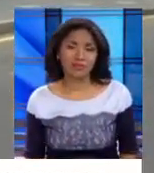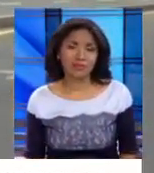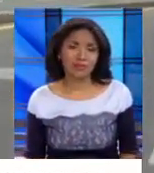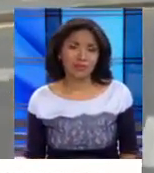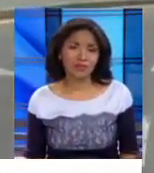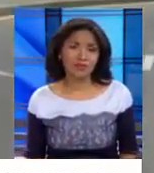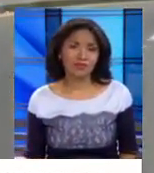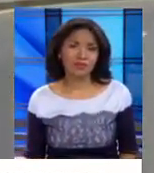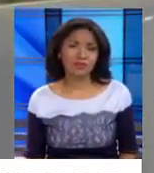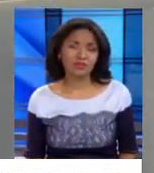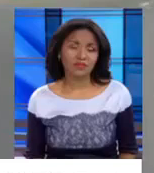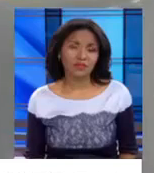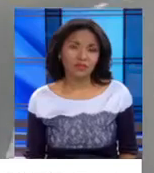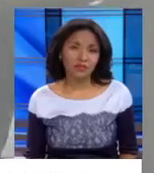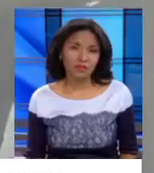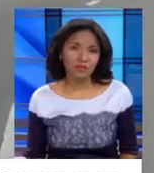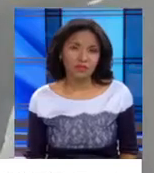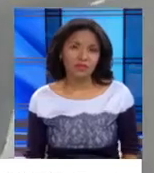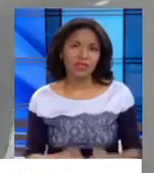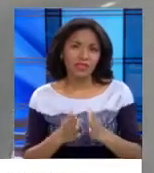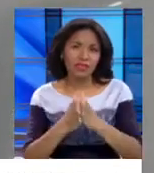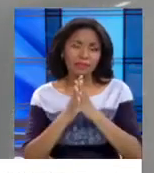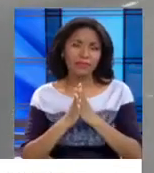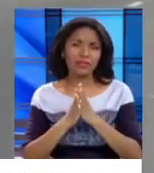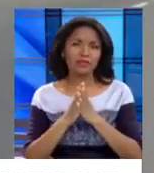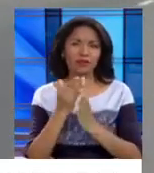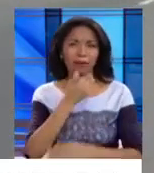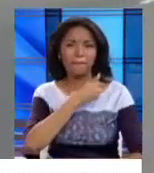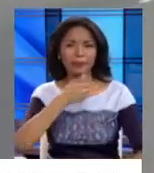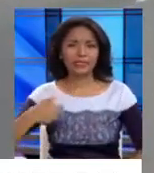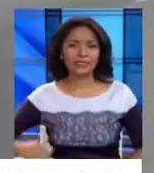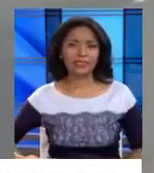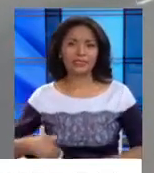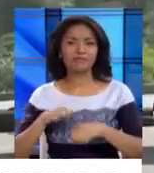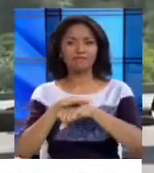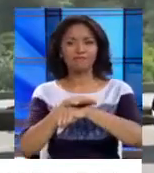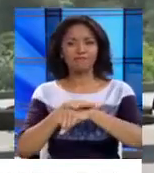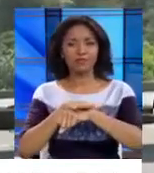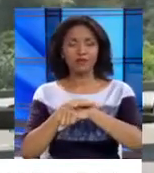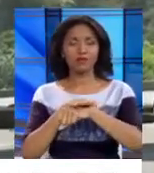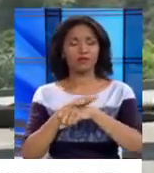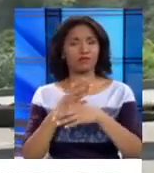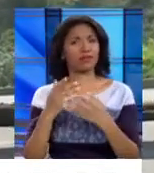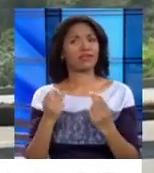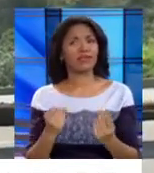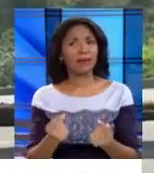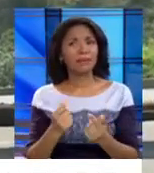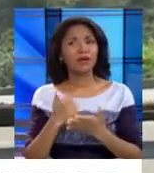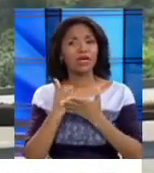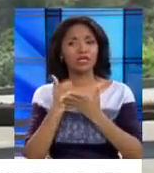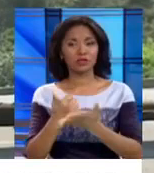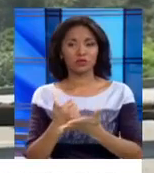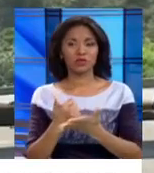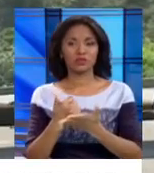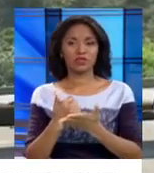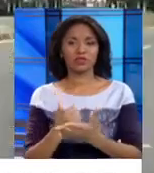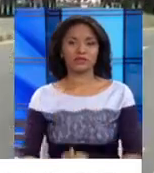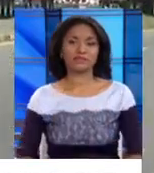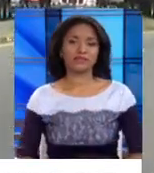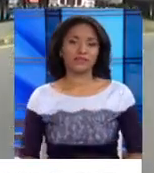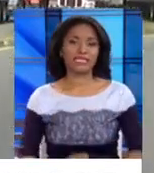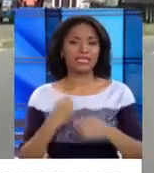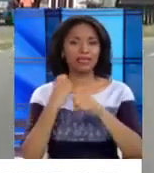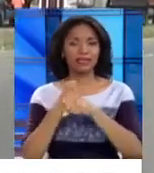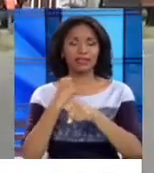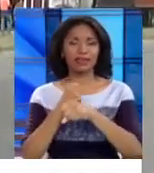y de verdad le pido al presidente de la República que se ponga en la pila fuerte y que trabaje